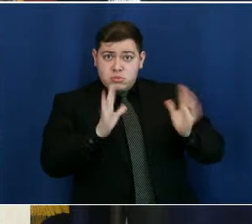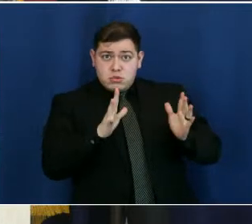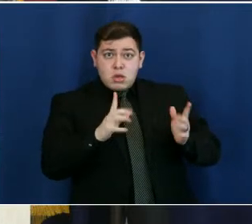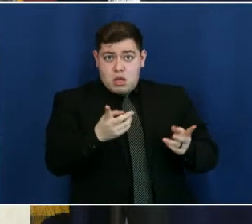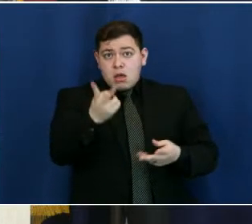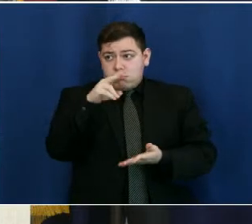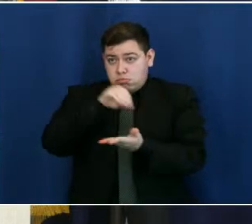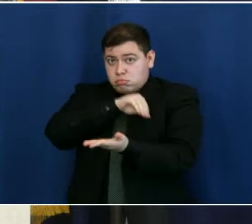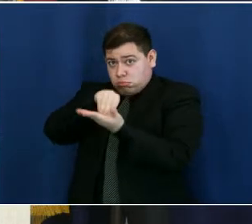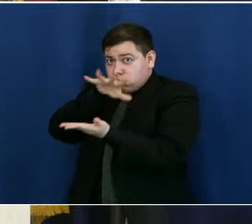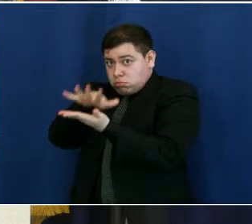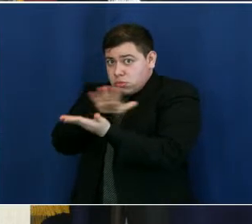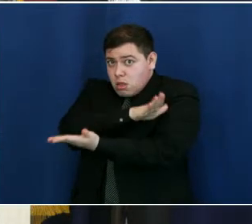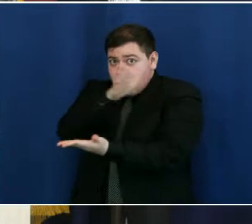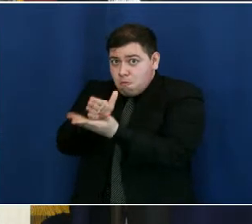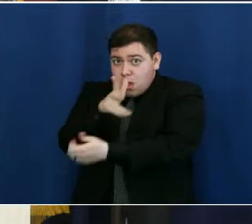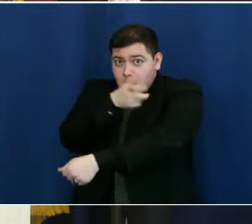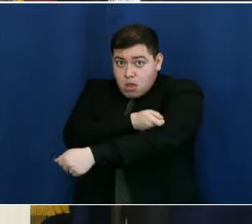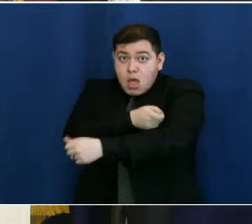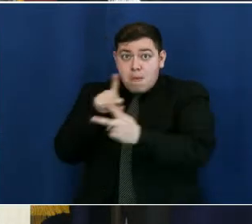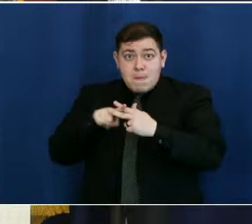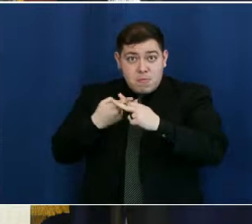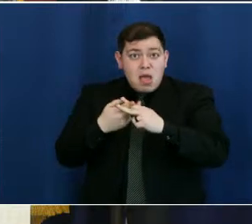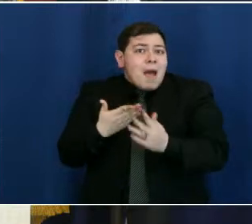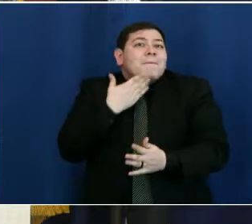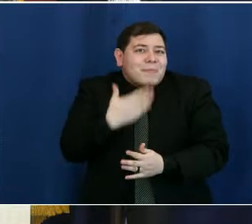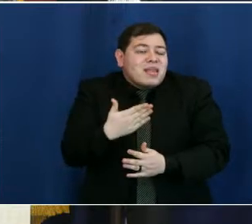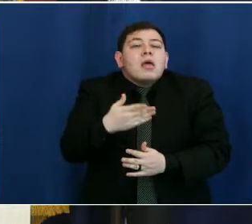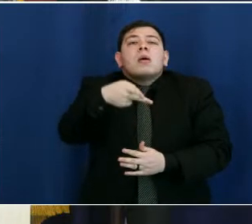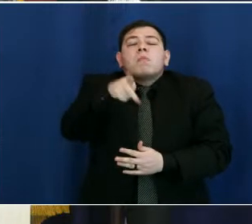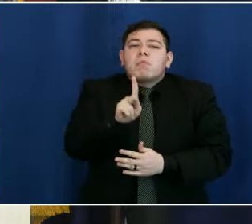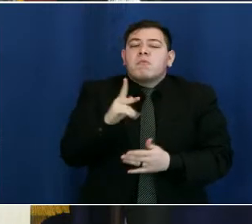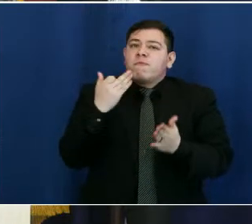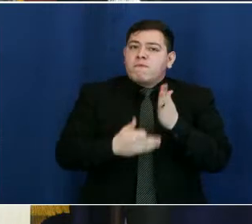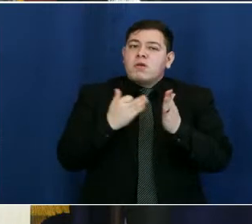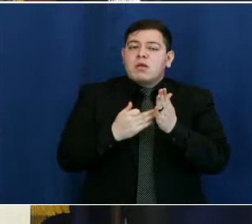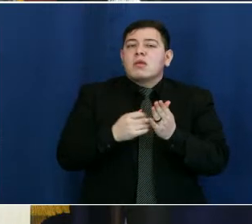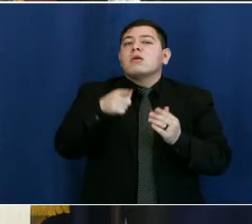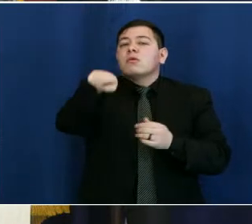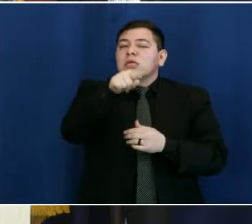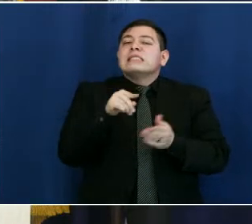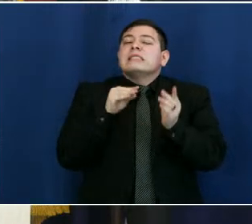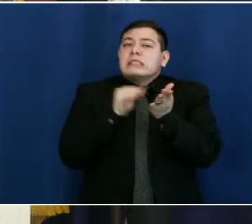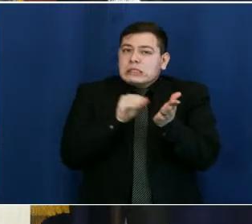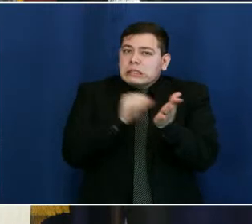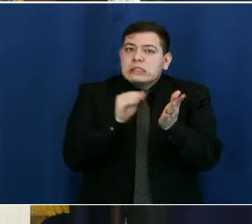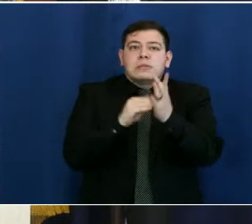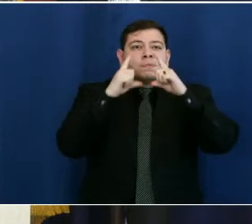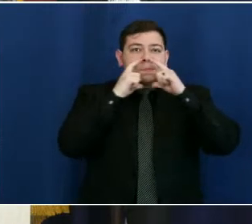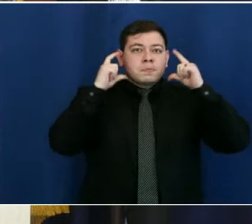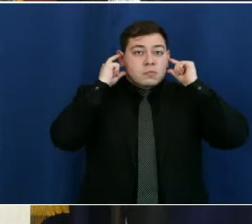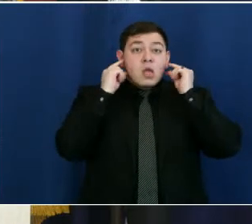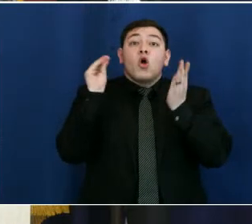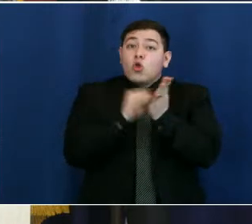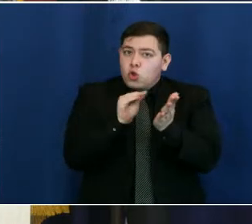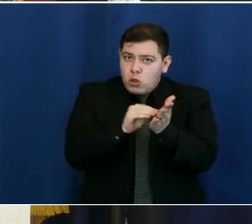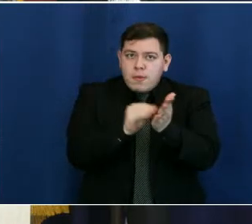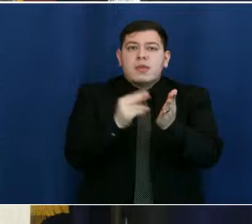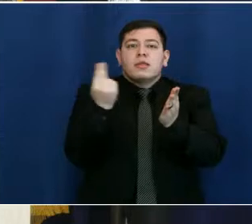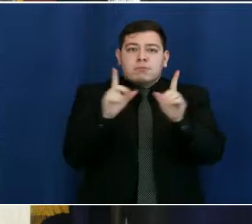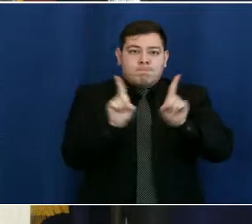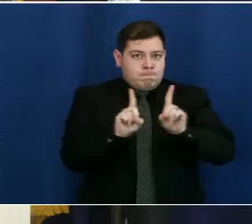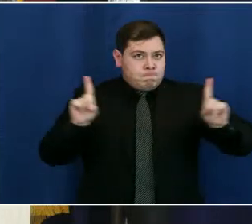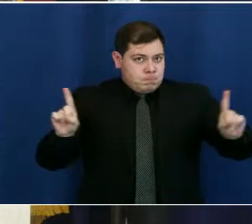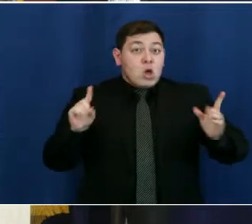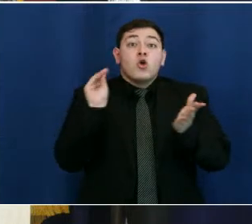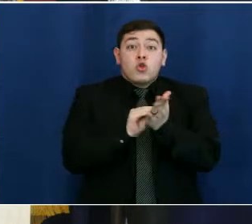continuar con su cubreboca, practicar el distanciamiento físico y evitar reunirse con personas fuera de su hogar. Yo sé que este